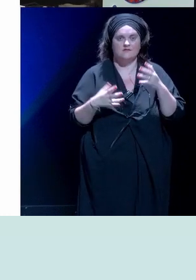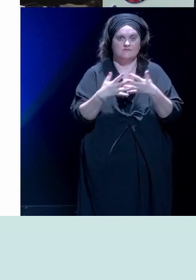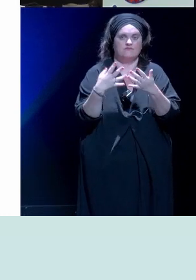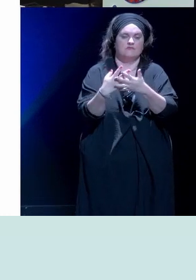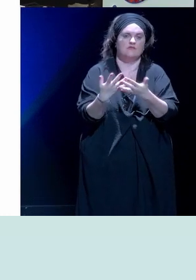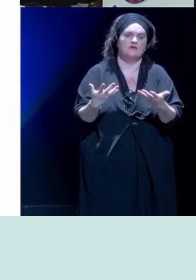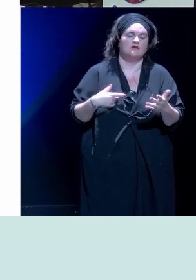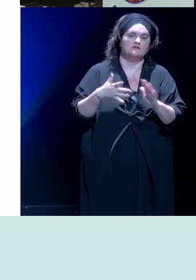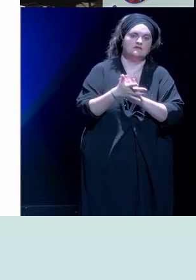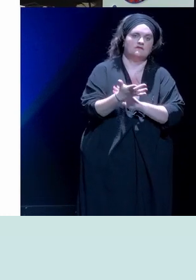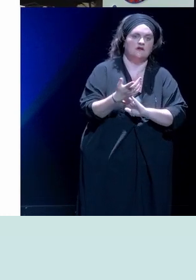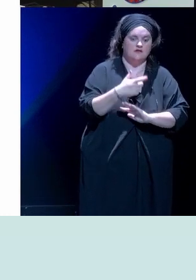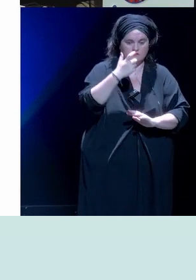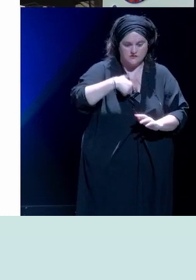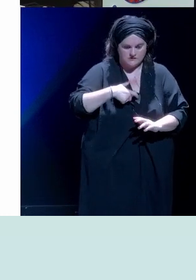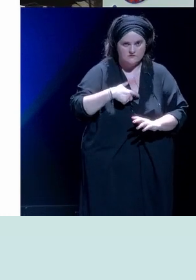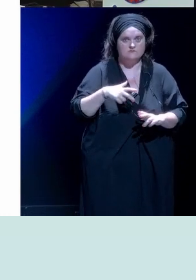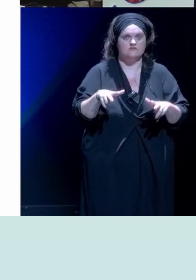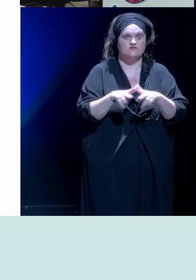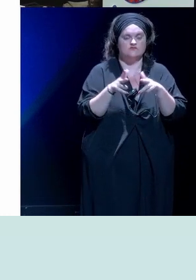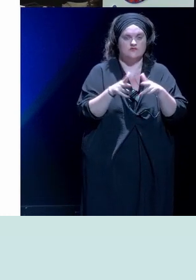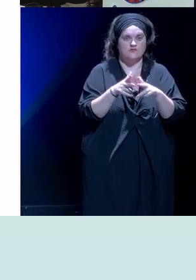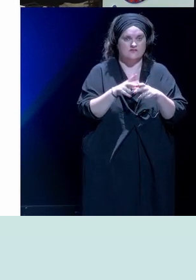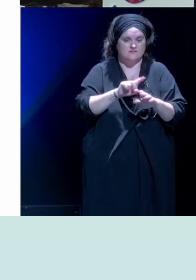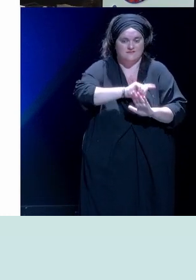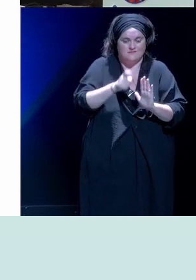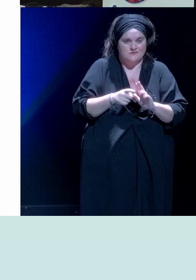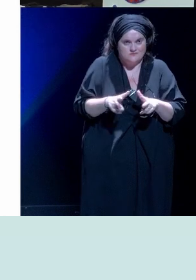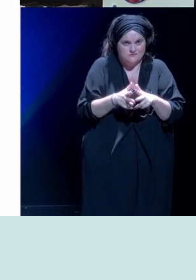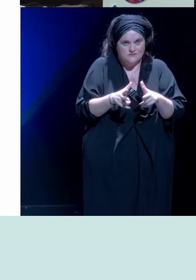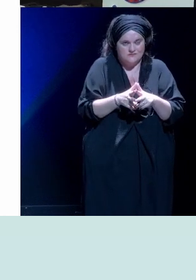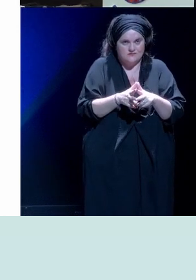persona es un ser social, plenamente social, a partir del momento en que